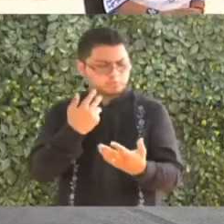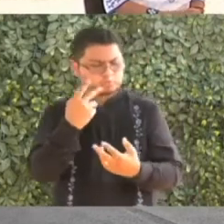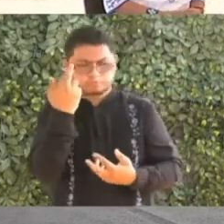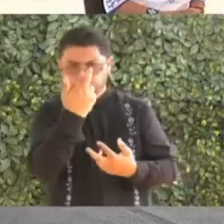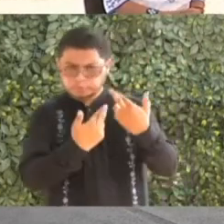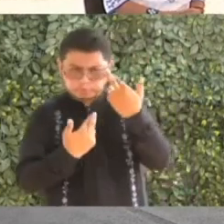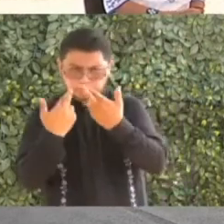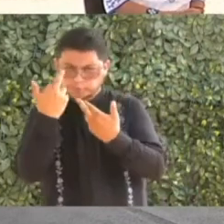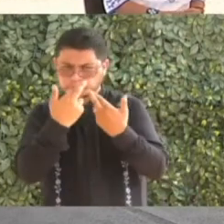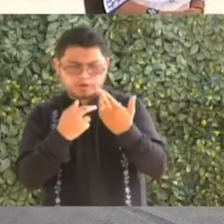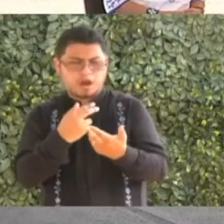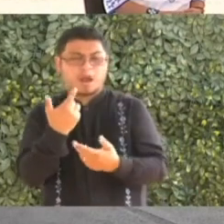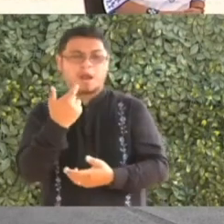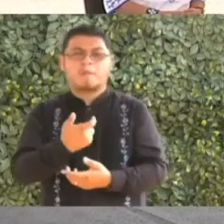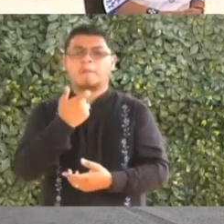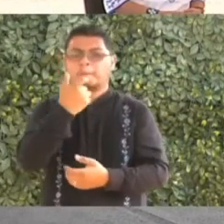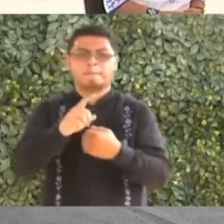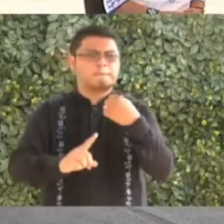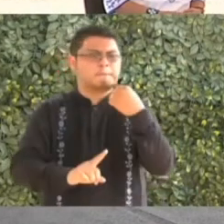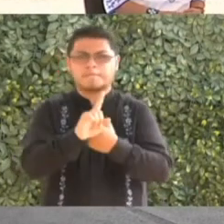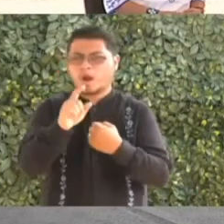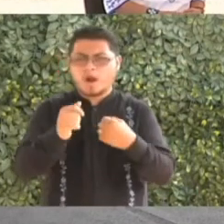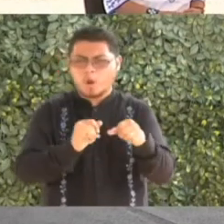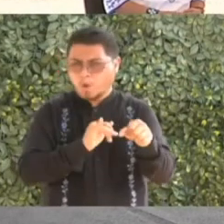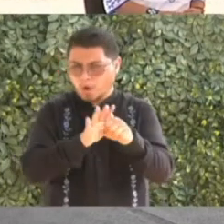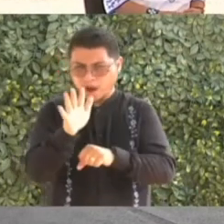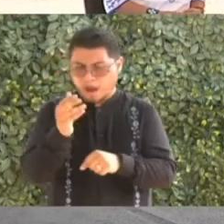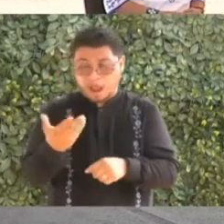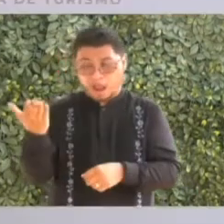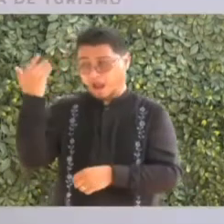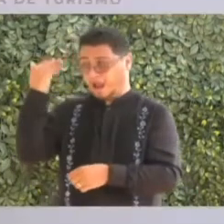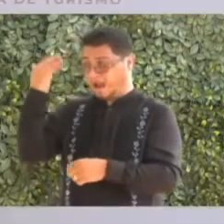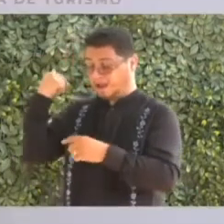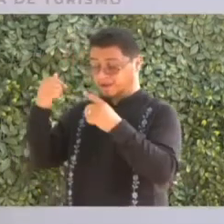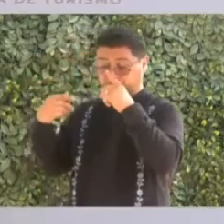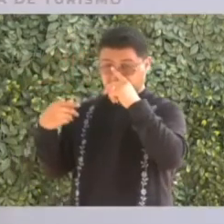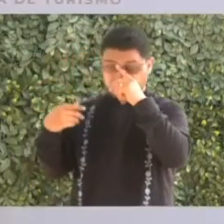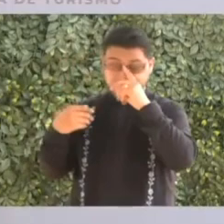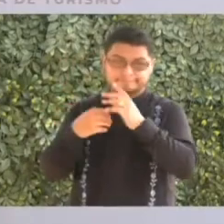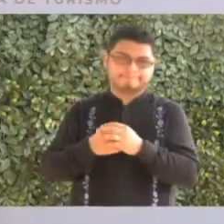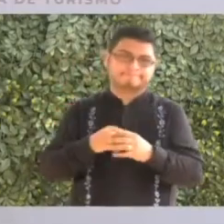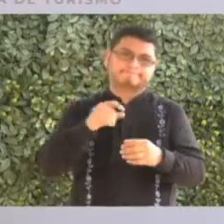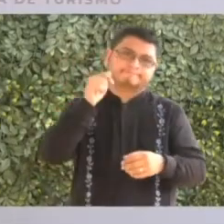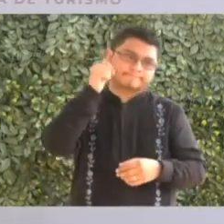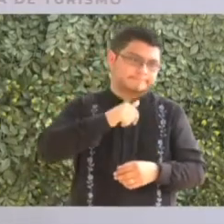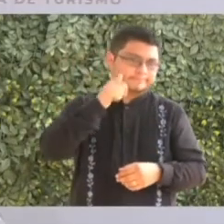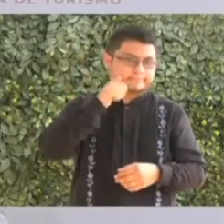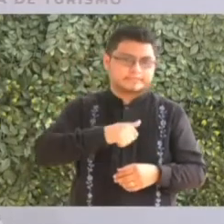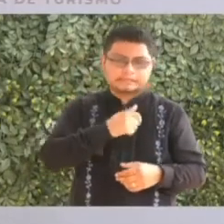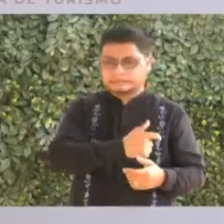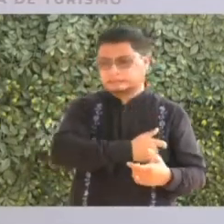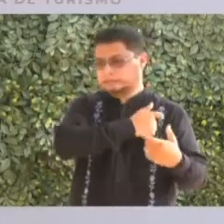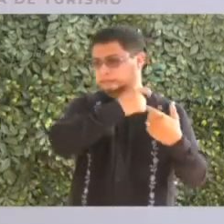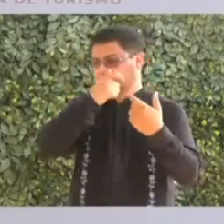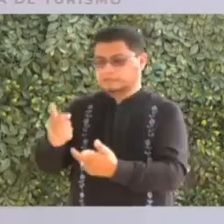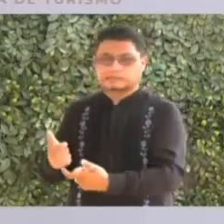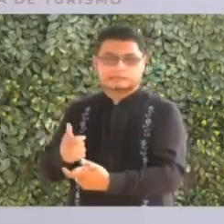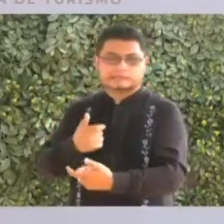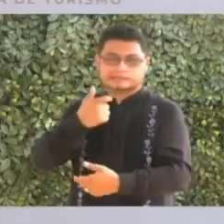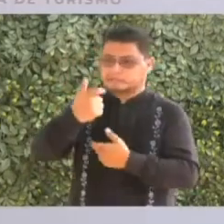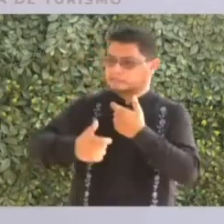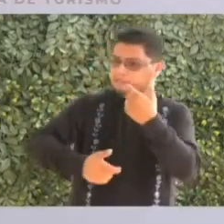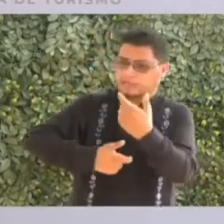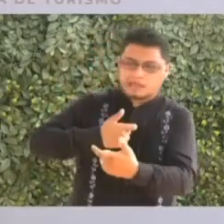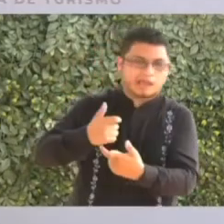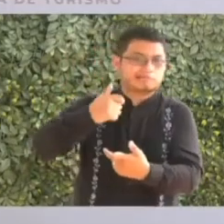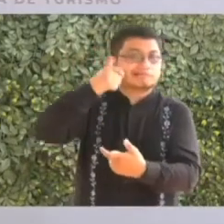los problemas que se padecían antes es de que se estimaba un presupuesto y siempre